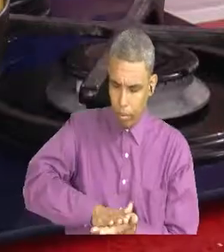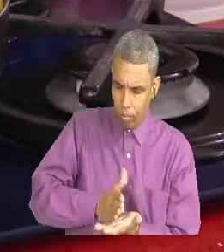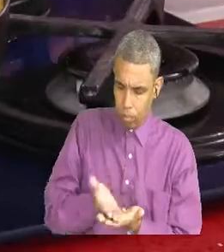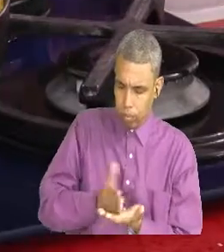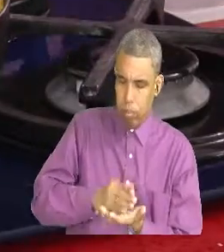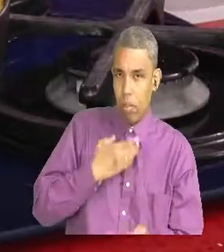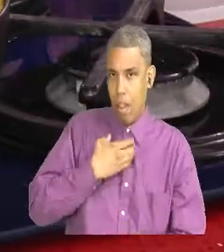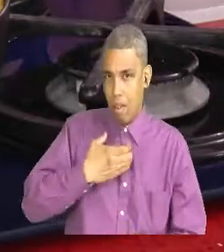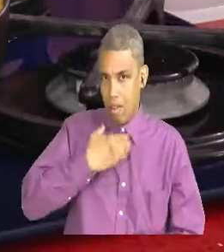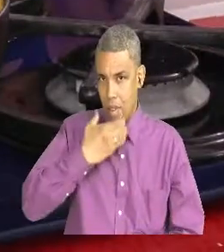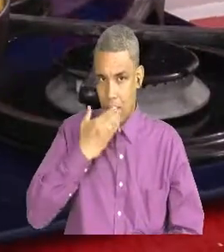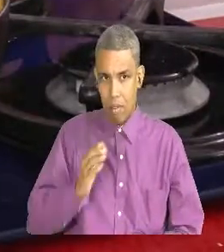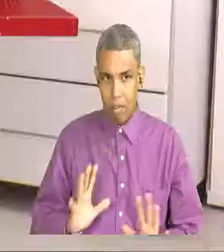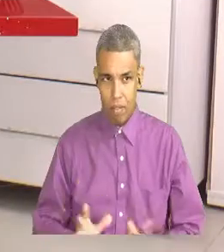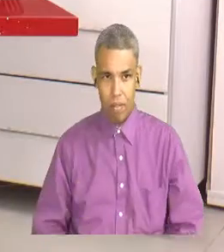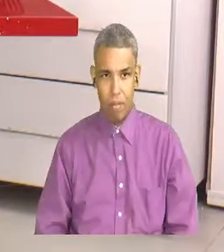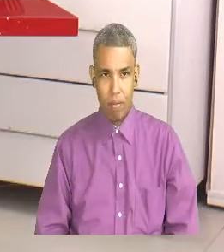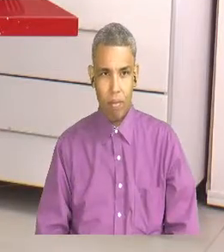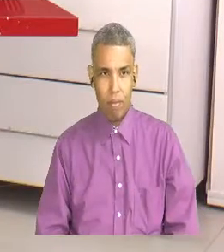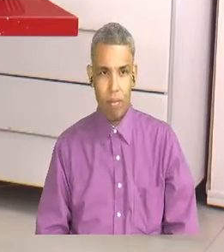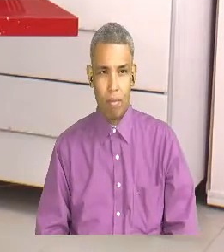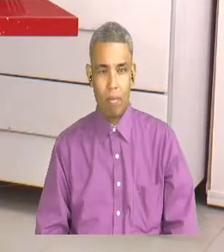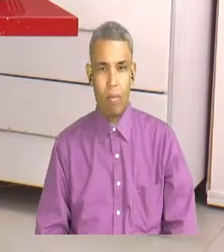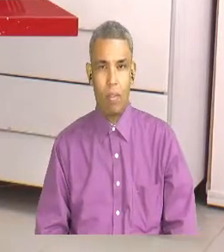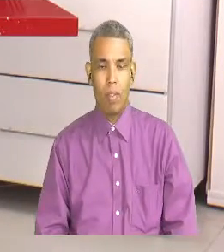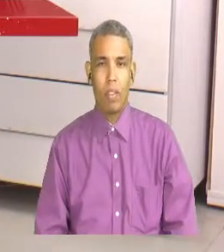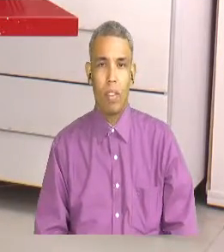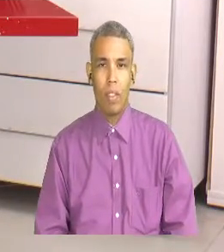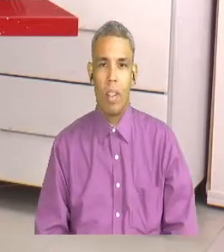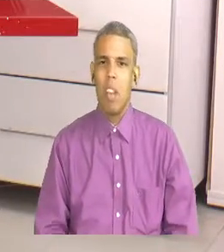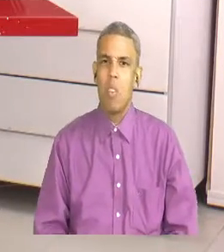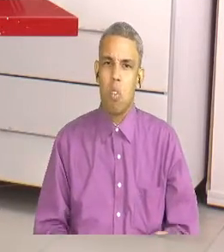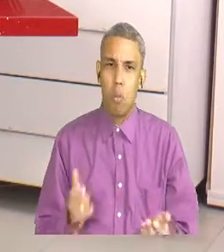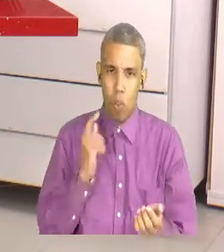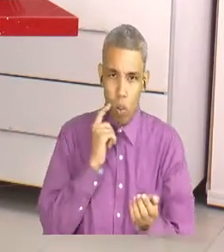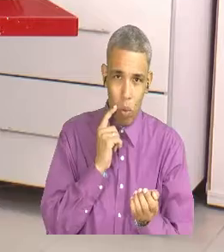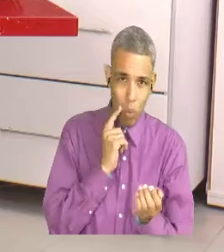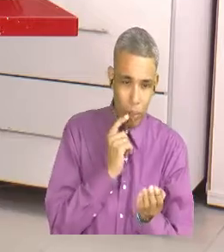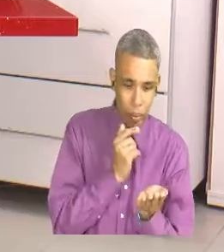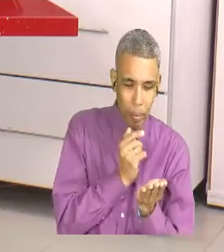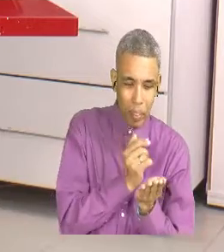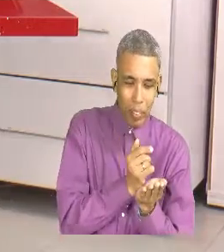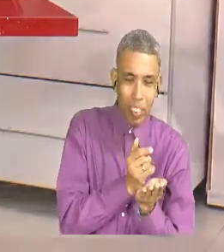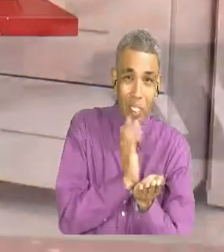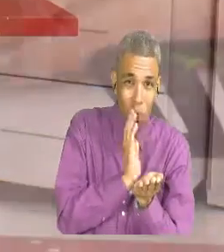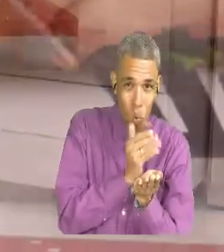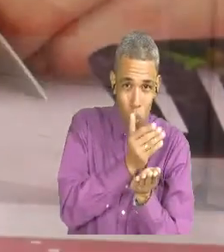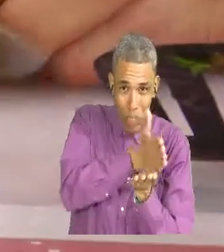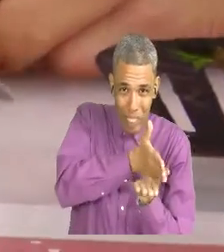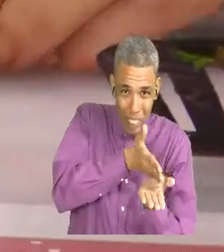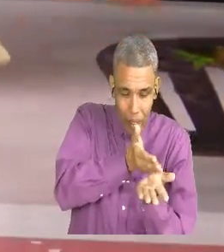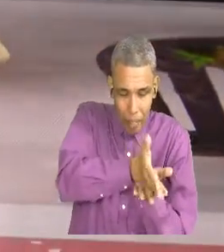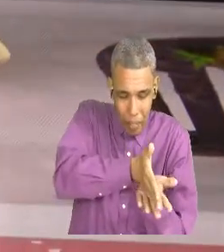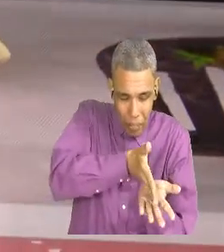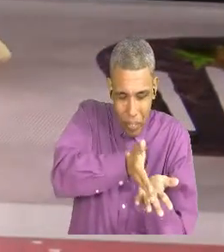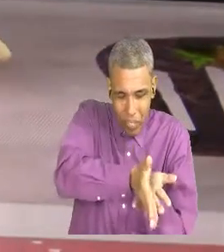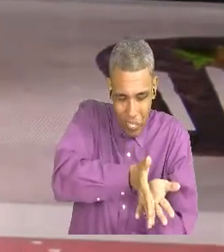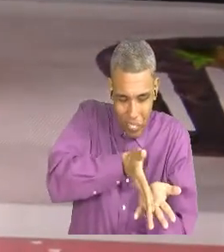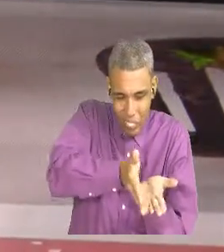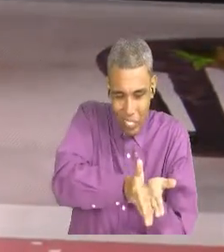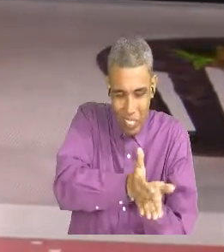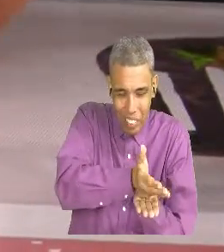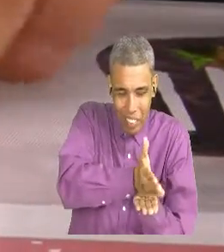Dale. La idea es que se corten tiras parejas. Ah, es que el hombre lo hace así de una vez, caramba. Claro.